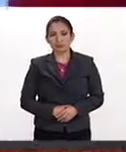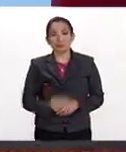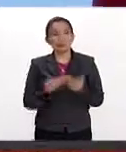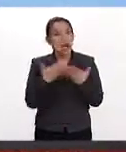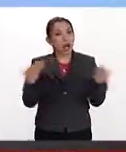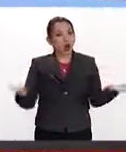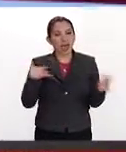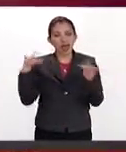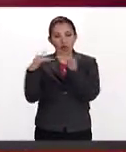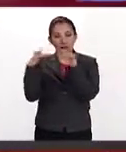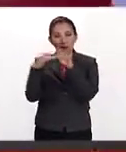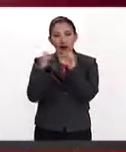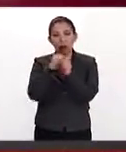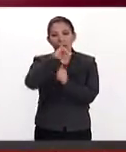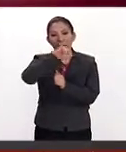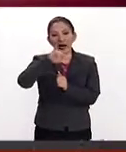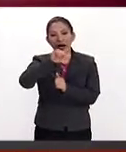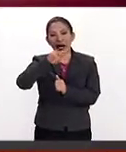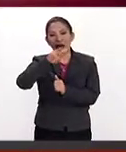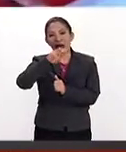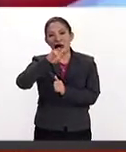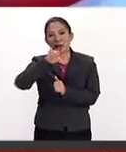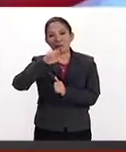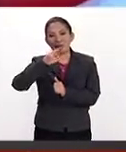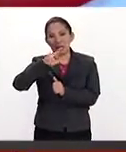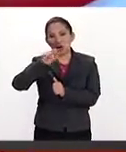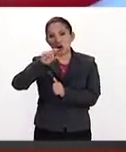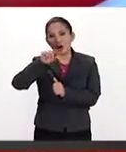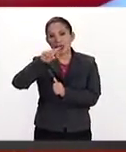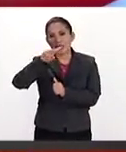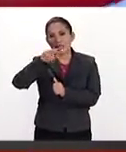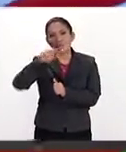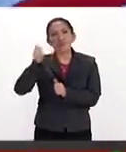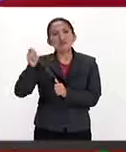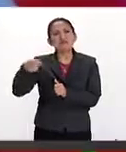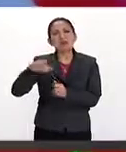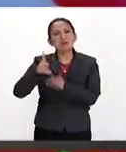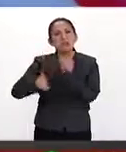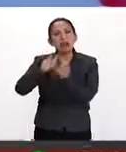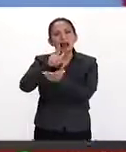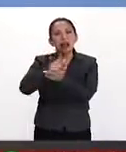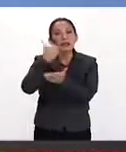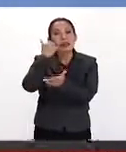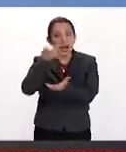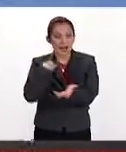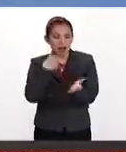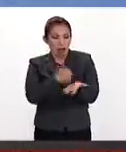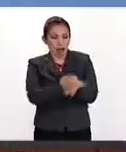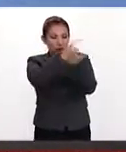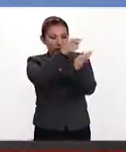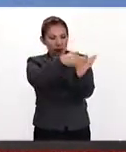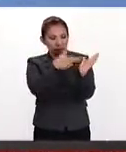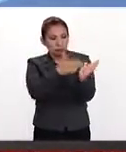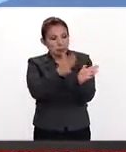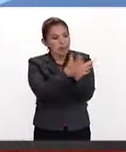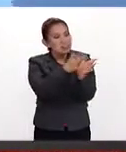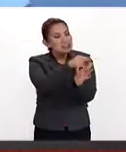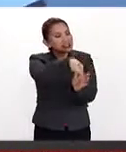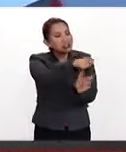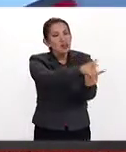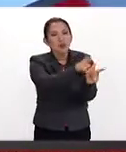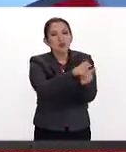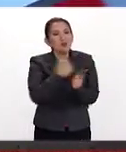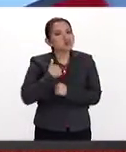Y ahora nos vamos a enlazar con Javier Oliva y con él vamos a platicar precisamente sobre esta ley que busca regular la participación de las